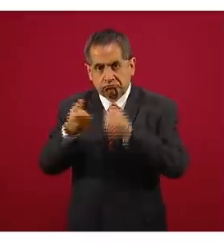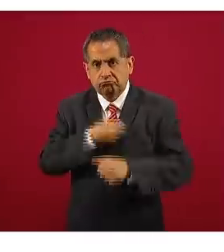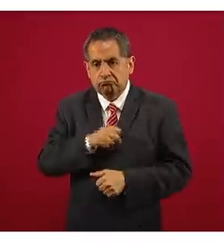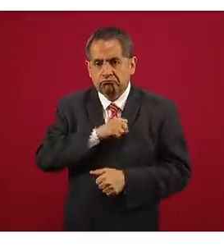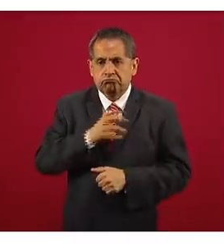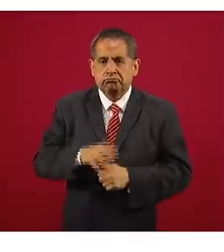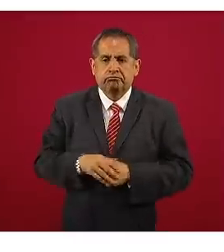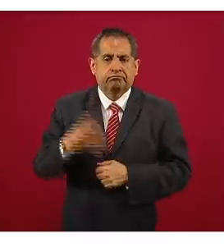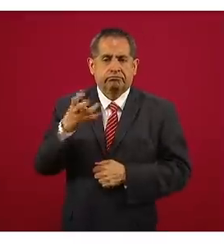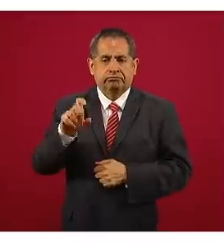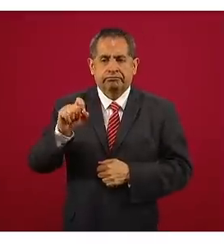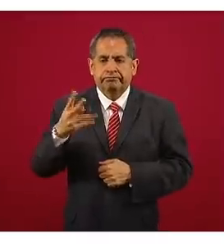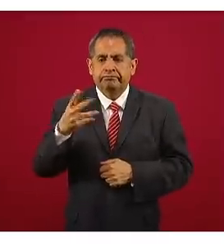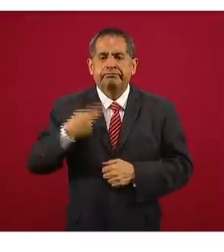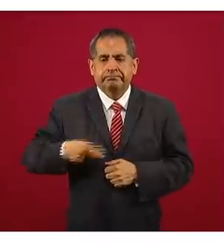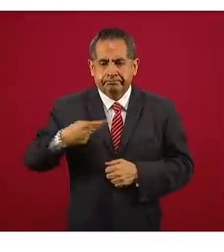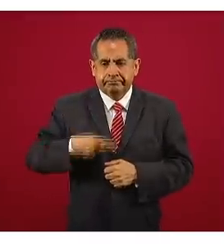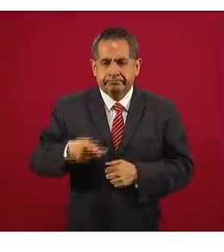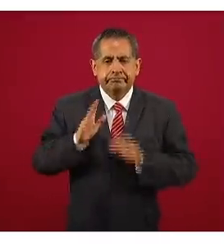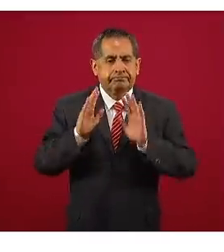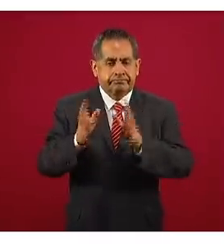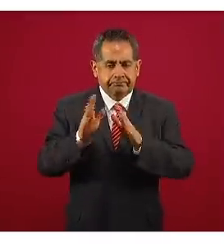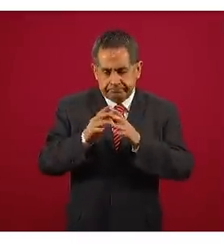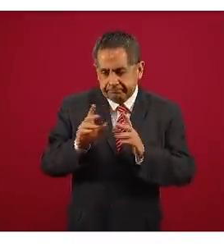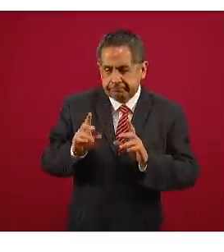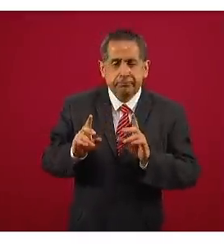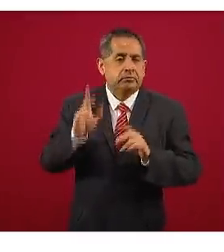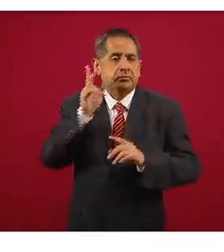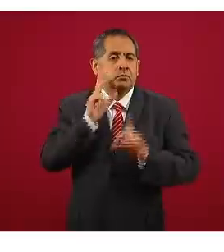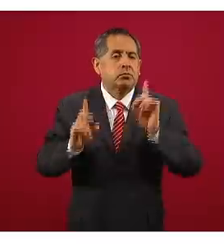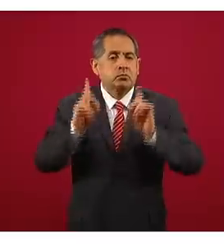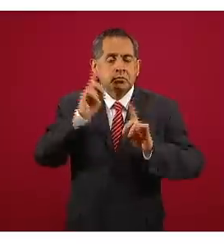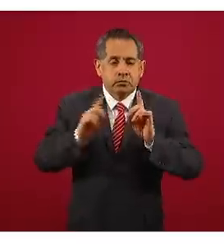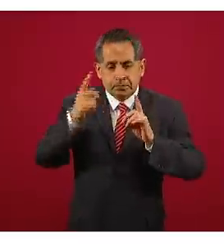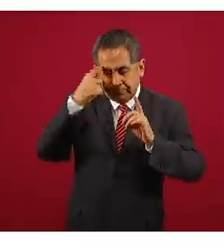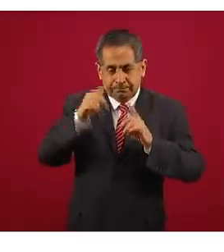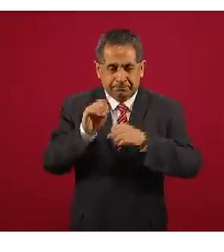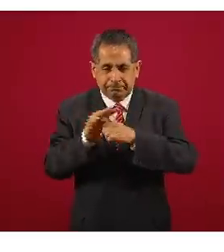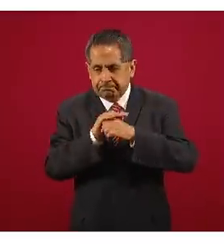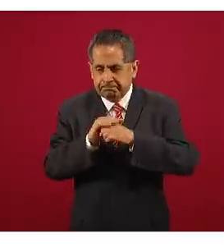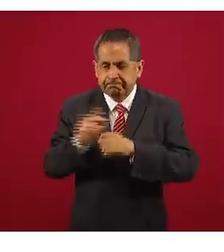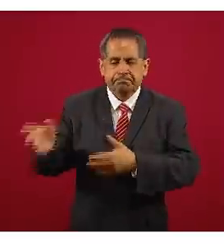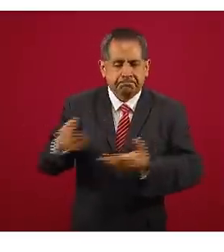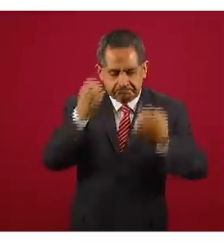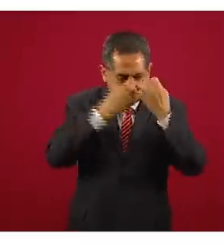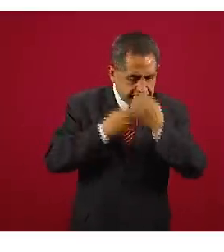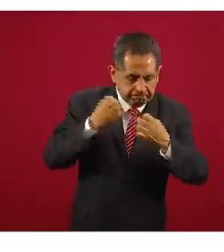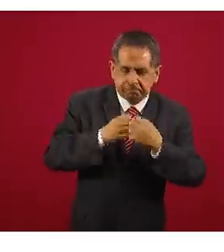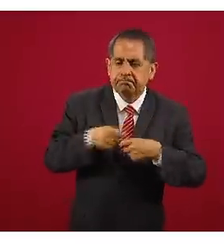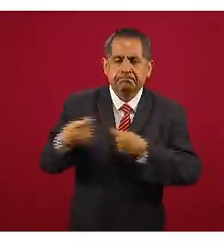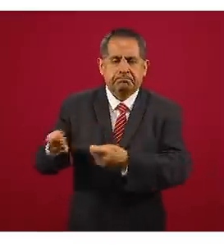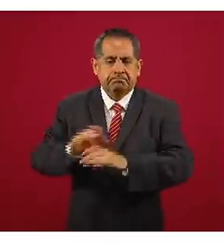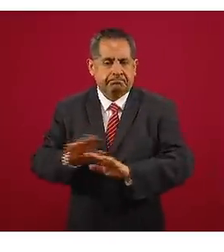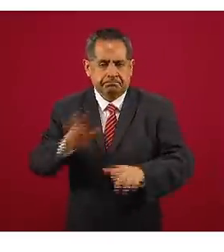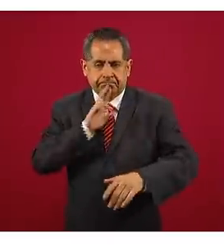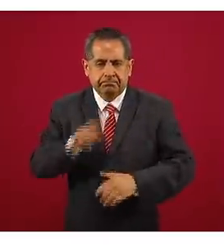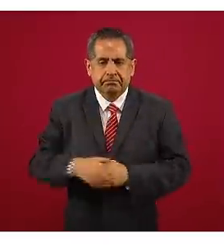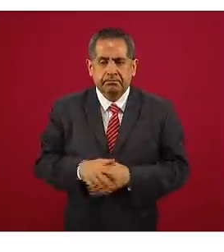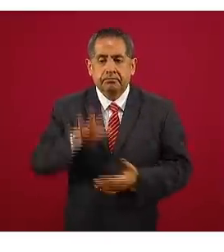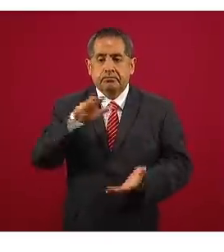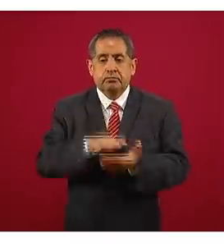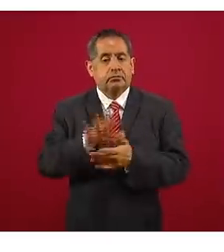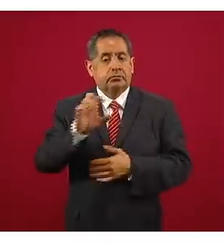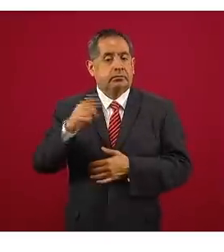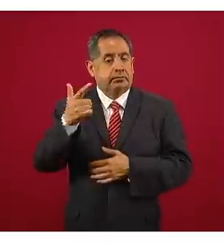424 personas se han realizado pruebas con personas con sospecha 5.507 consultas